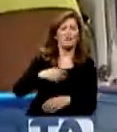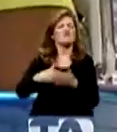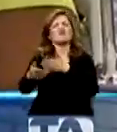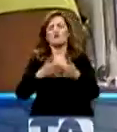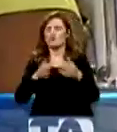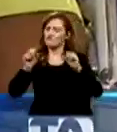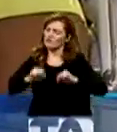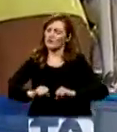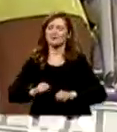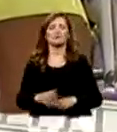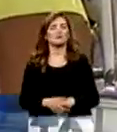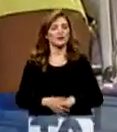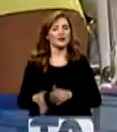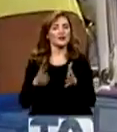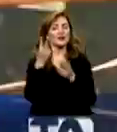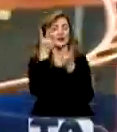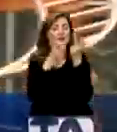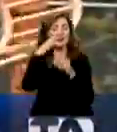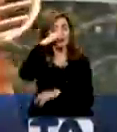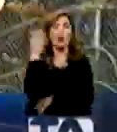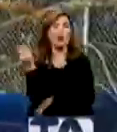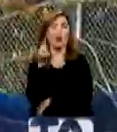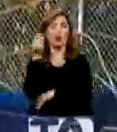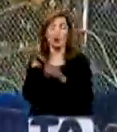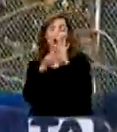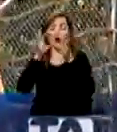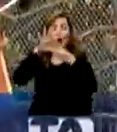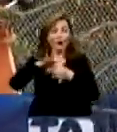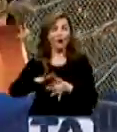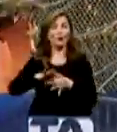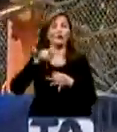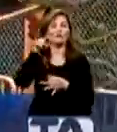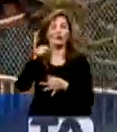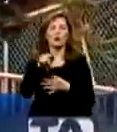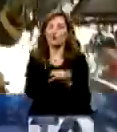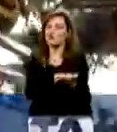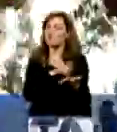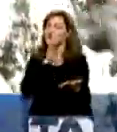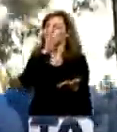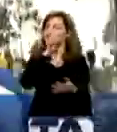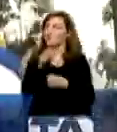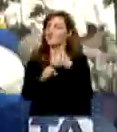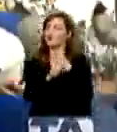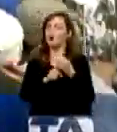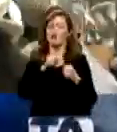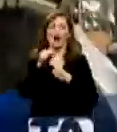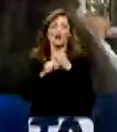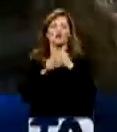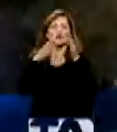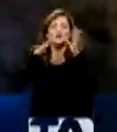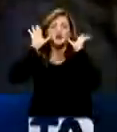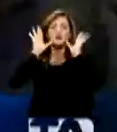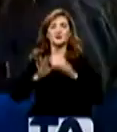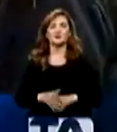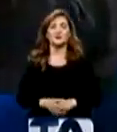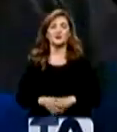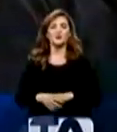La visita de los niños y jóvenes de Olimpiadas Especiales a este parque es ya una tradición que se repite cada diciembre.